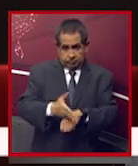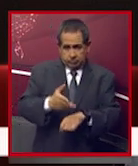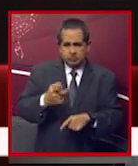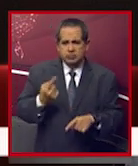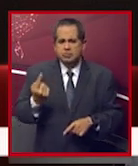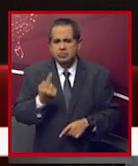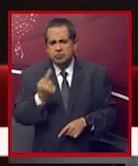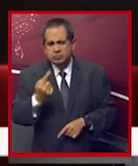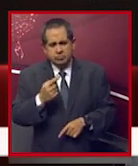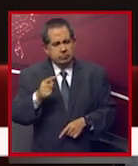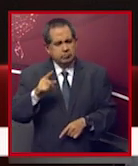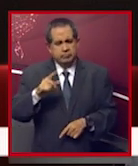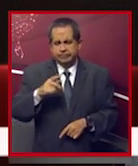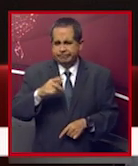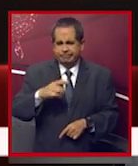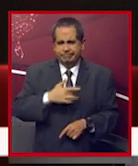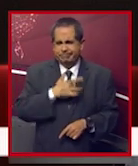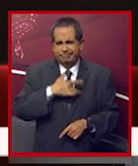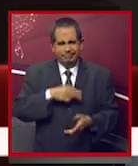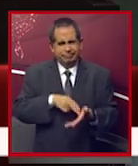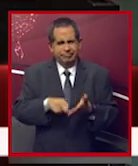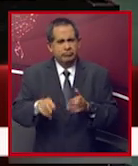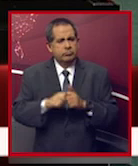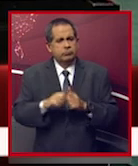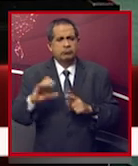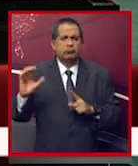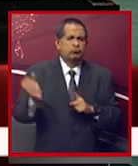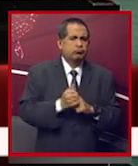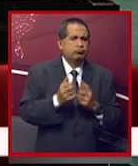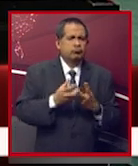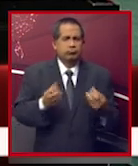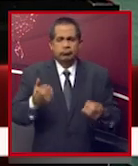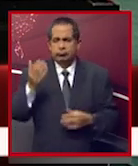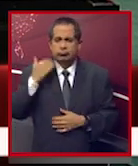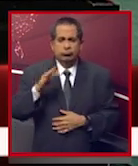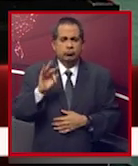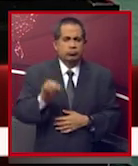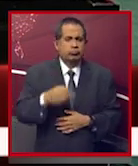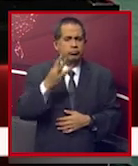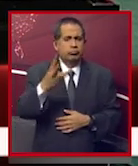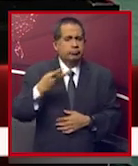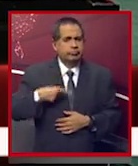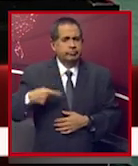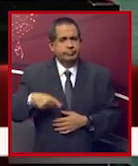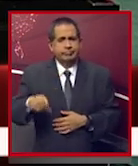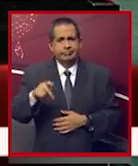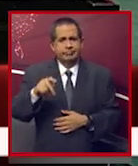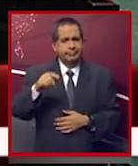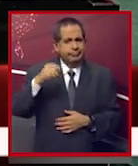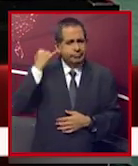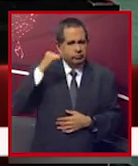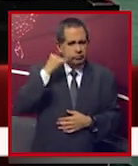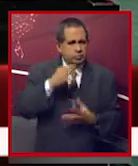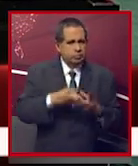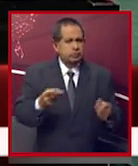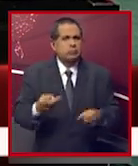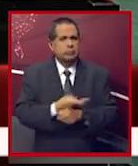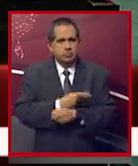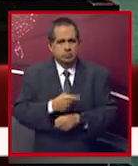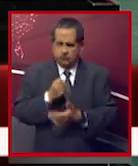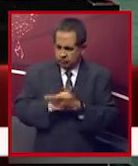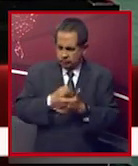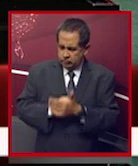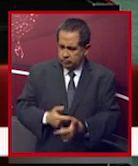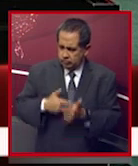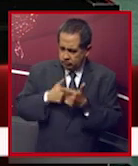crimen de lesa humanidad de desaparición forzada de los 43 normalistas de Ayotzinapa. Nos sumamos